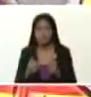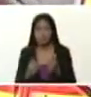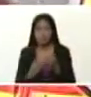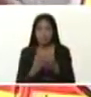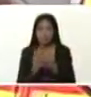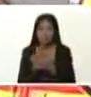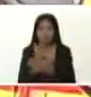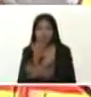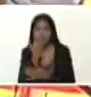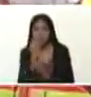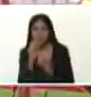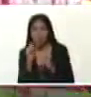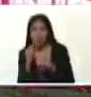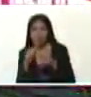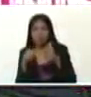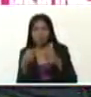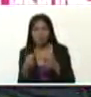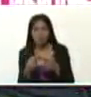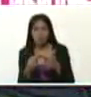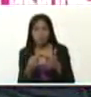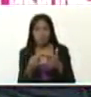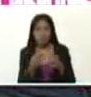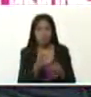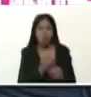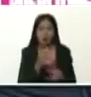arbolito, desde el árbol, desde la pulpa,